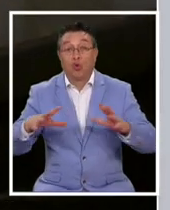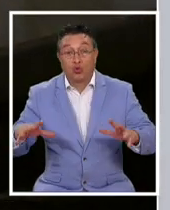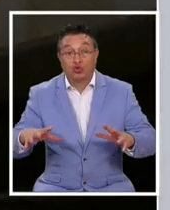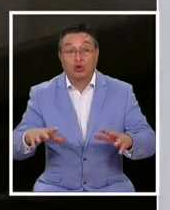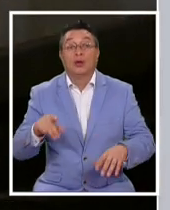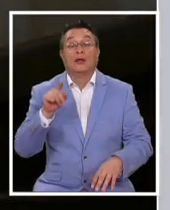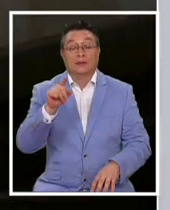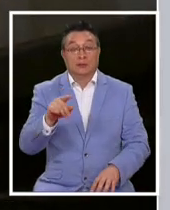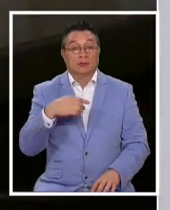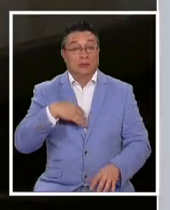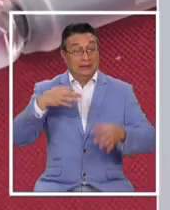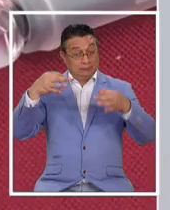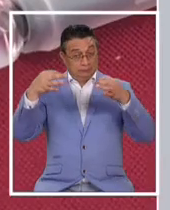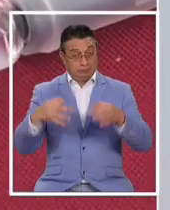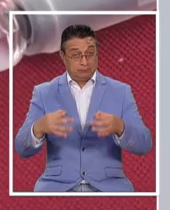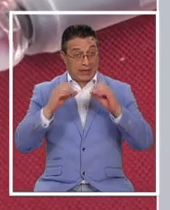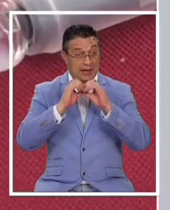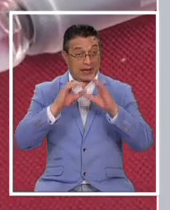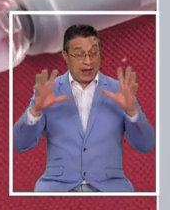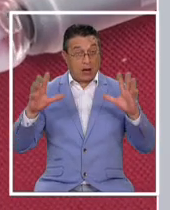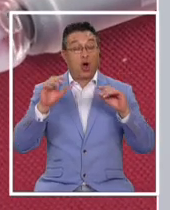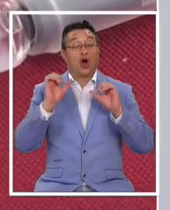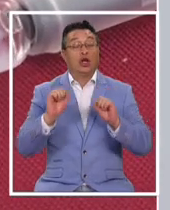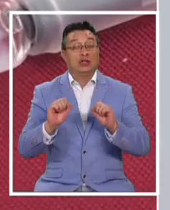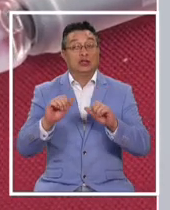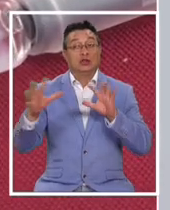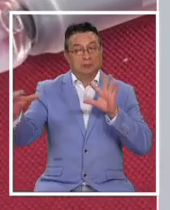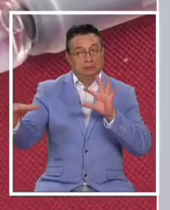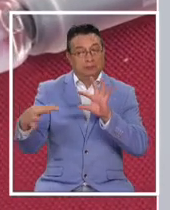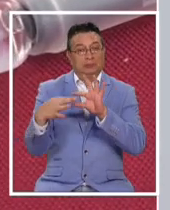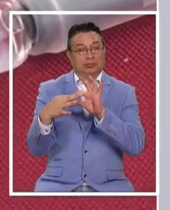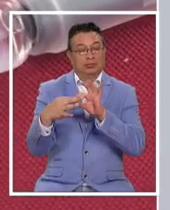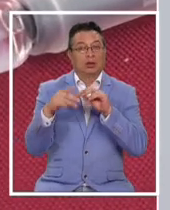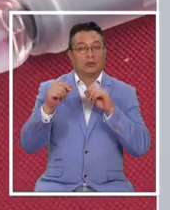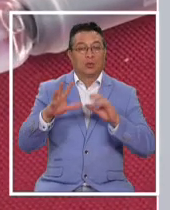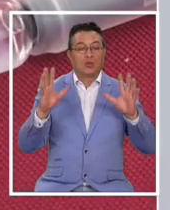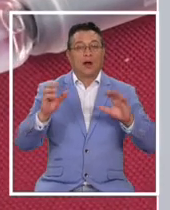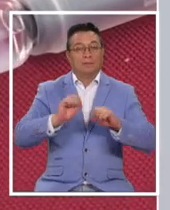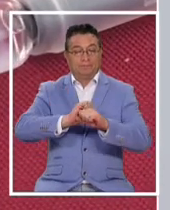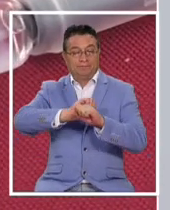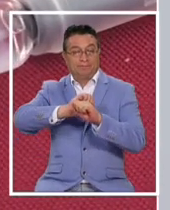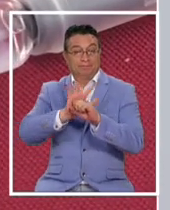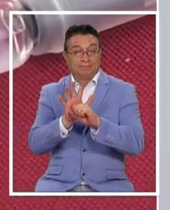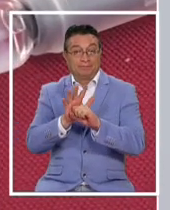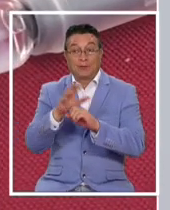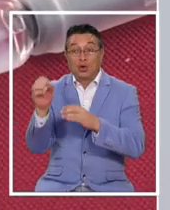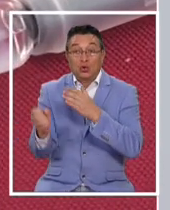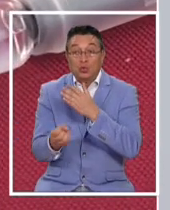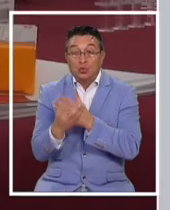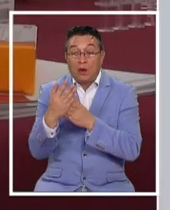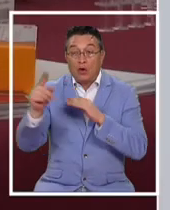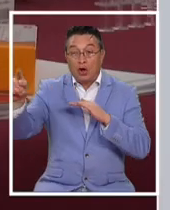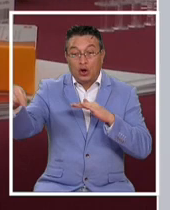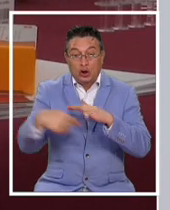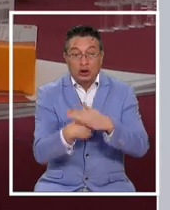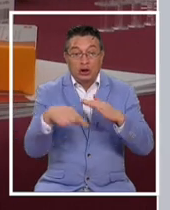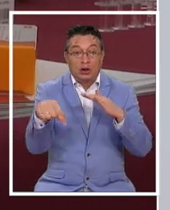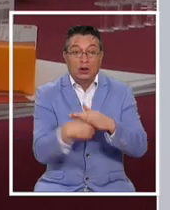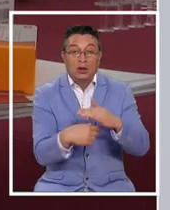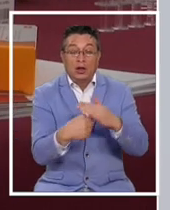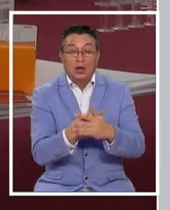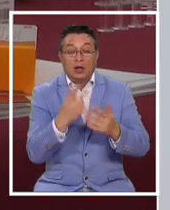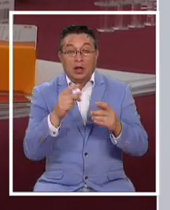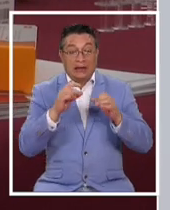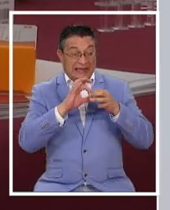lado, si bien no tenemos certeza de la prevalencia, es decir, cuáles son los linajes particulares que predominan en el país, en enfermos graves, por